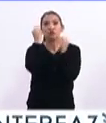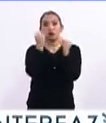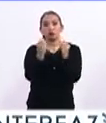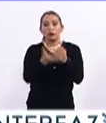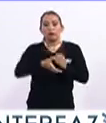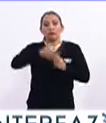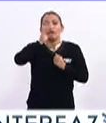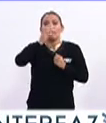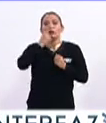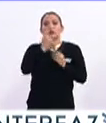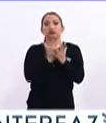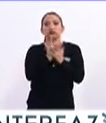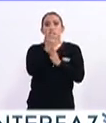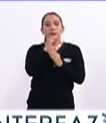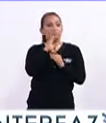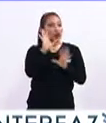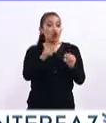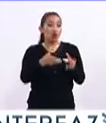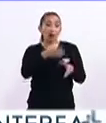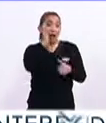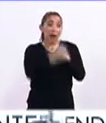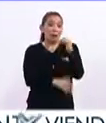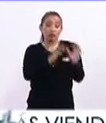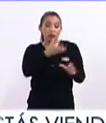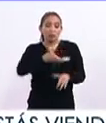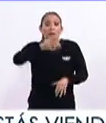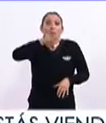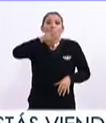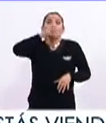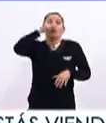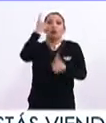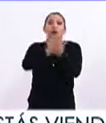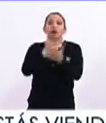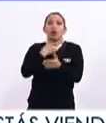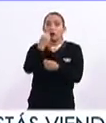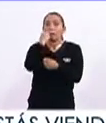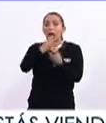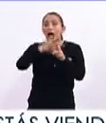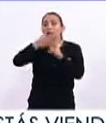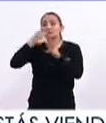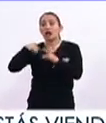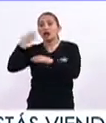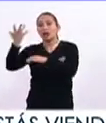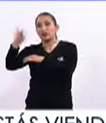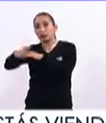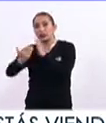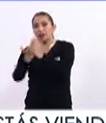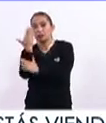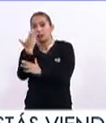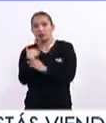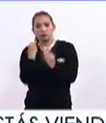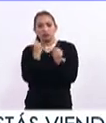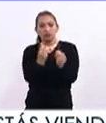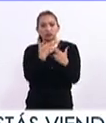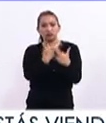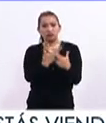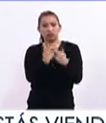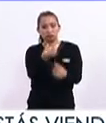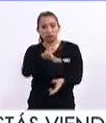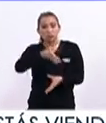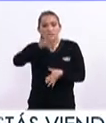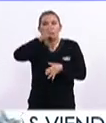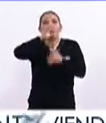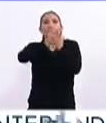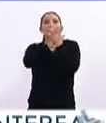para el niño. Y la mamá le dice, no, pues acábatelo todo porque es lo único que vas a comer hasta el recreo. Y a veces es tan cantidad del alimento,